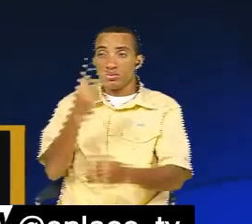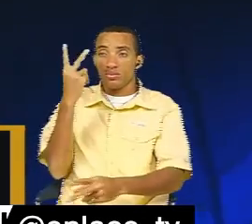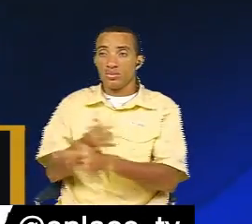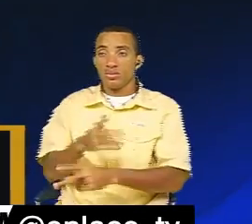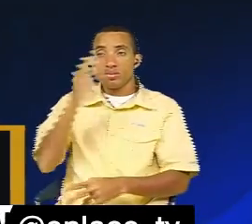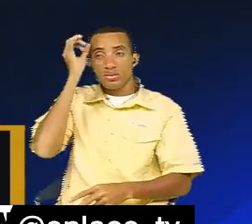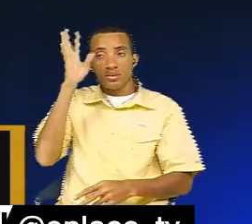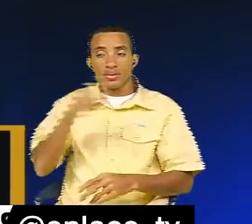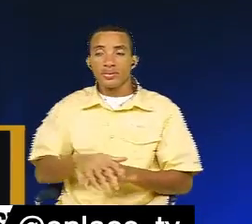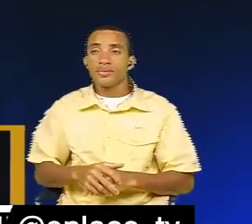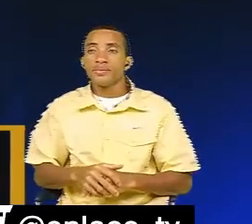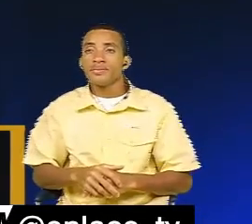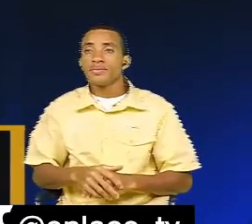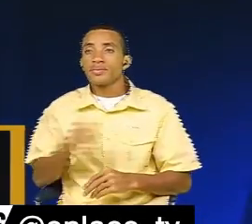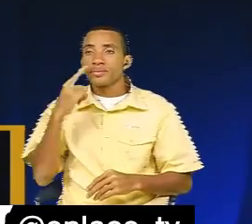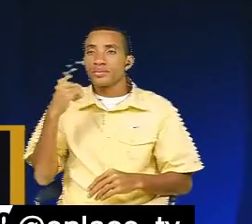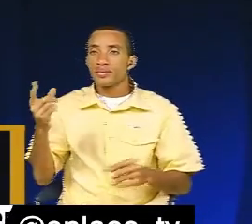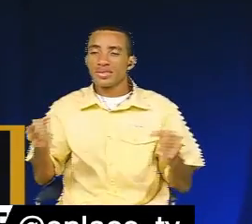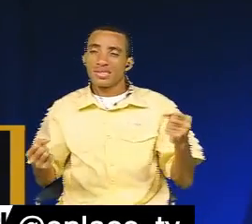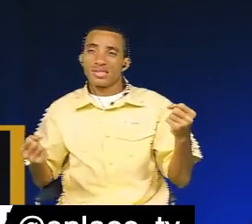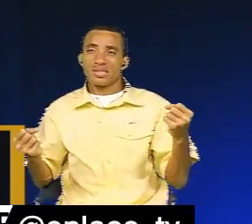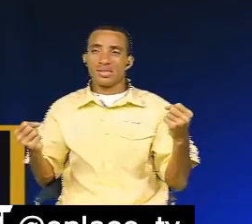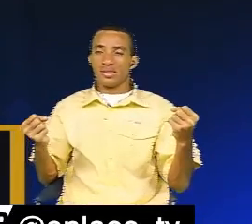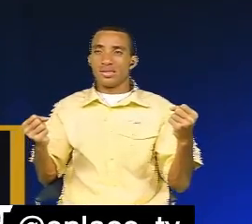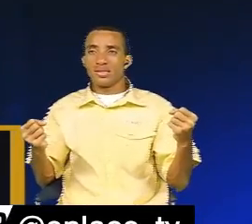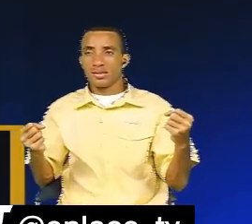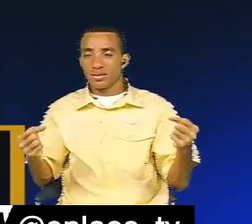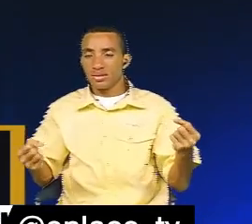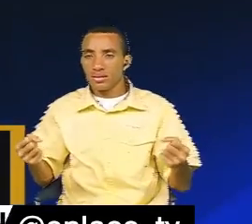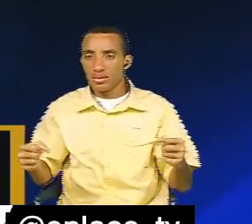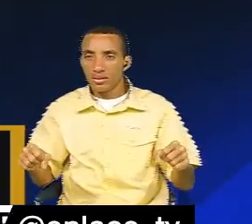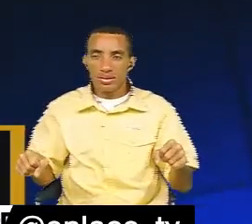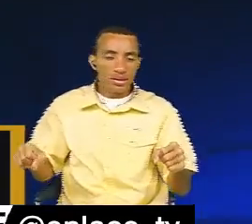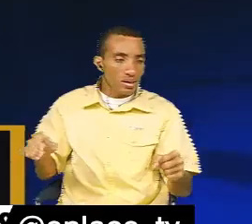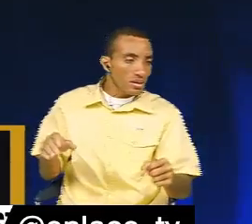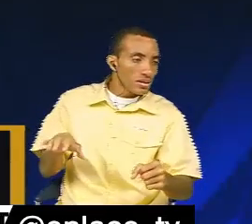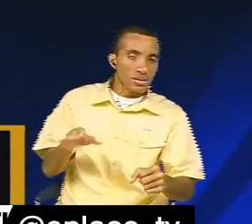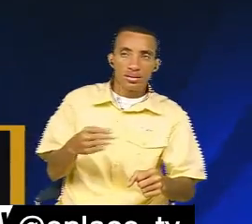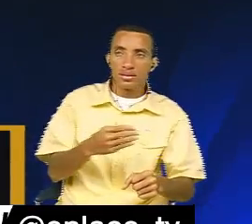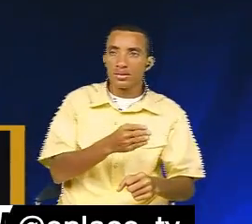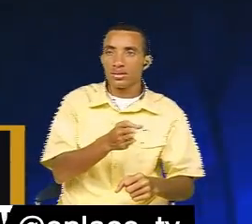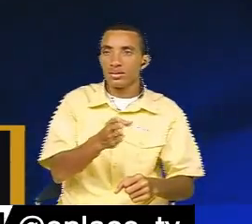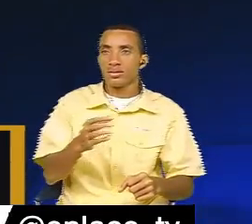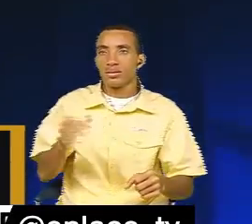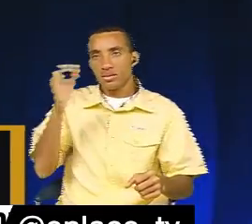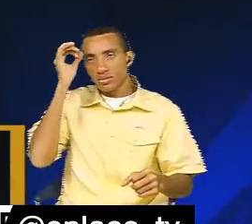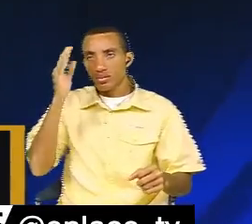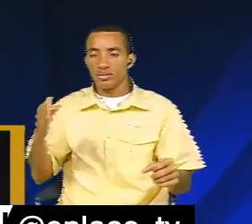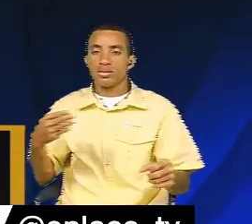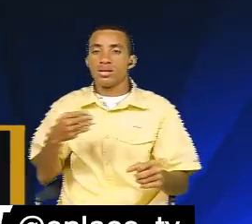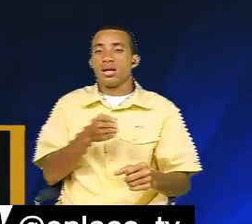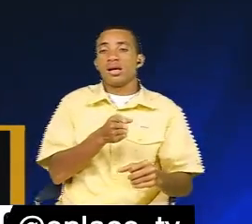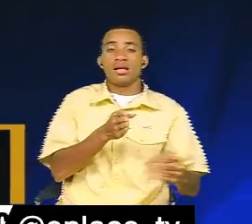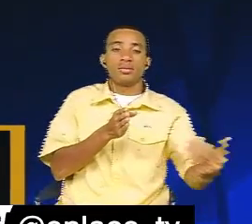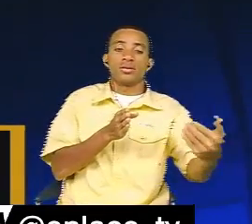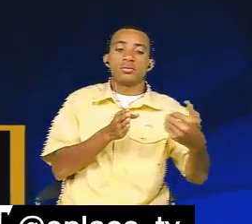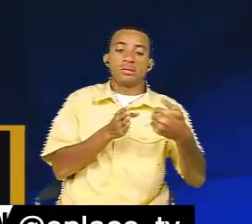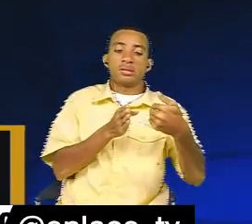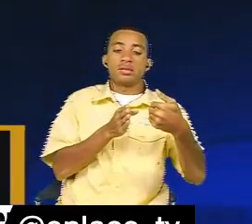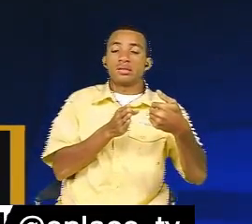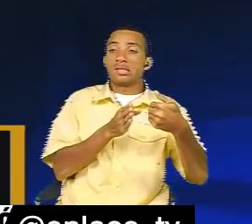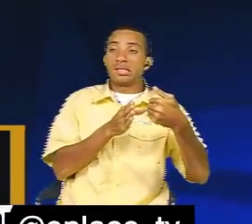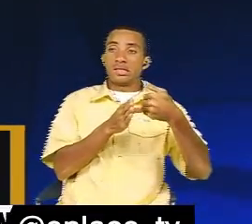cual le quita visibilidad o pronto toca abrirse mucho para cualquier vehículo que venga del otro lado. Entonces puede ocasionar un